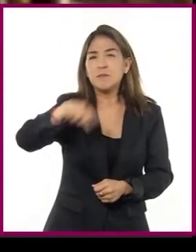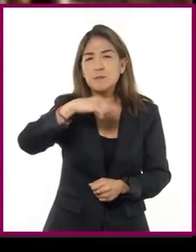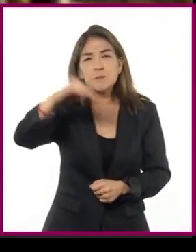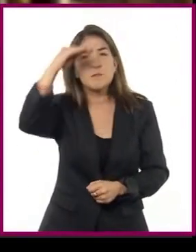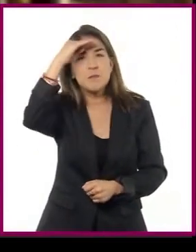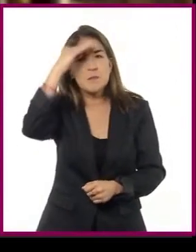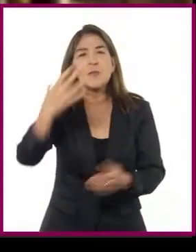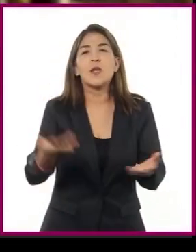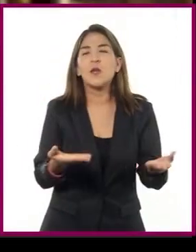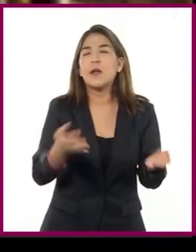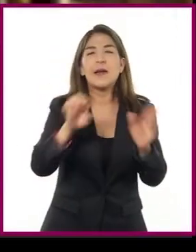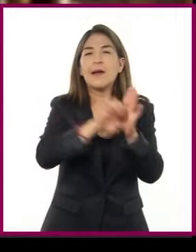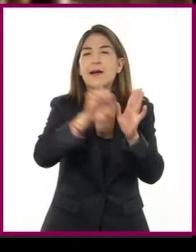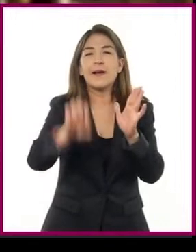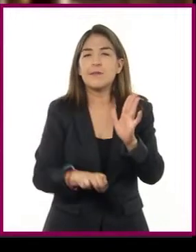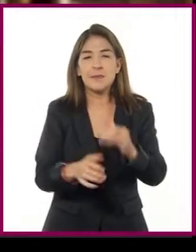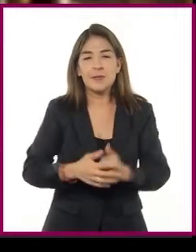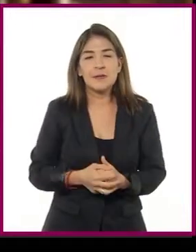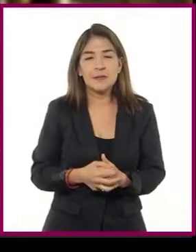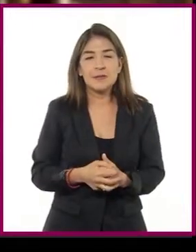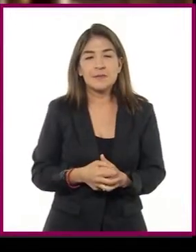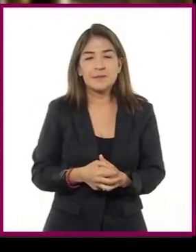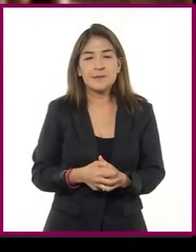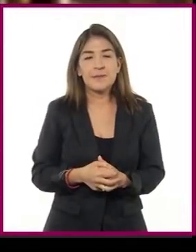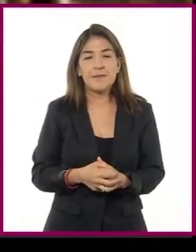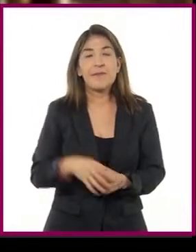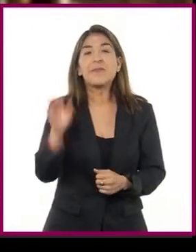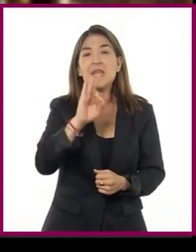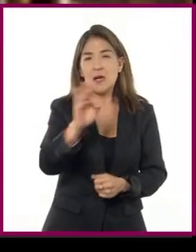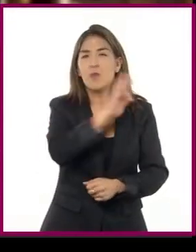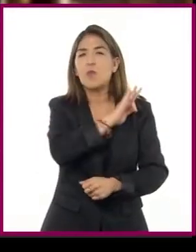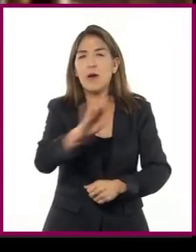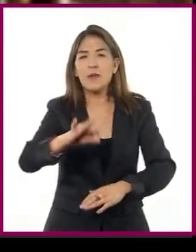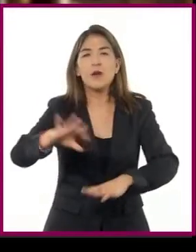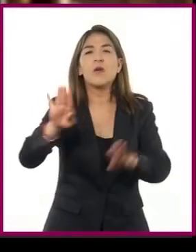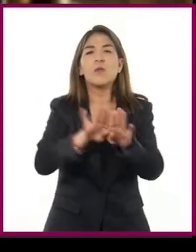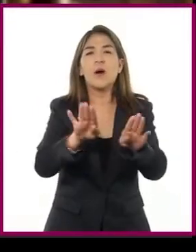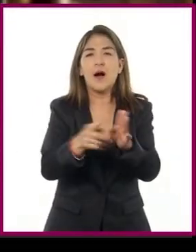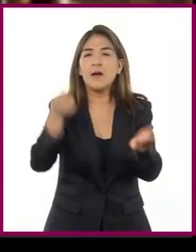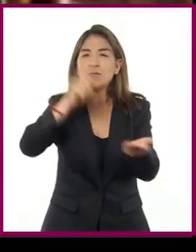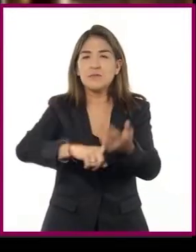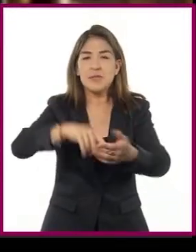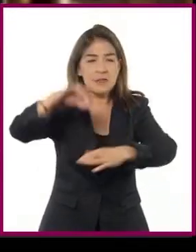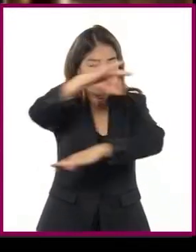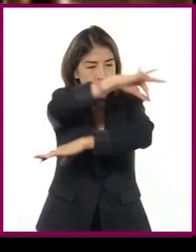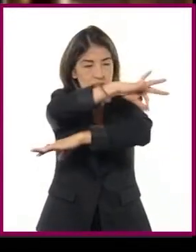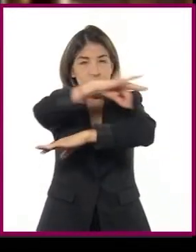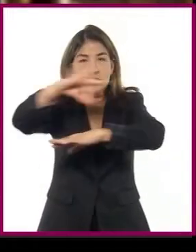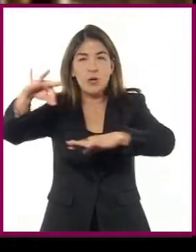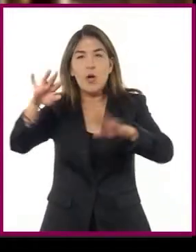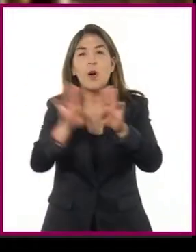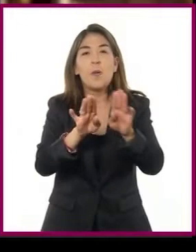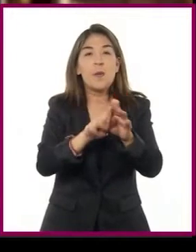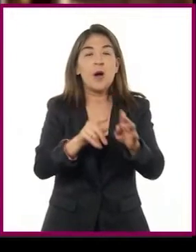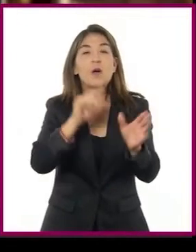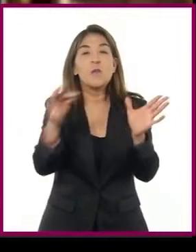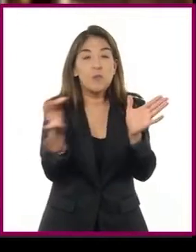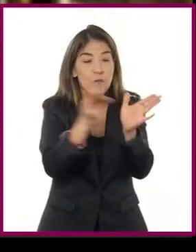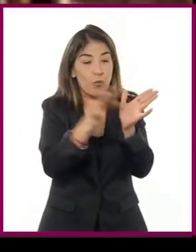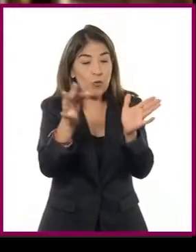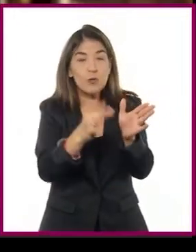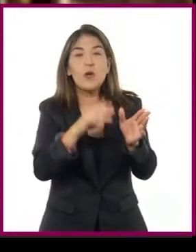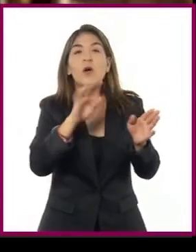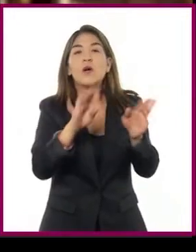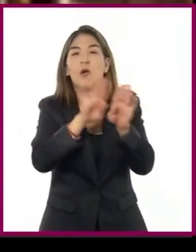indudable, por ejemplo, que es posible trazar una recta desde un punto a